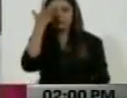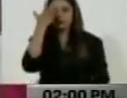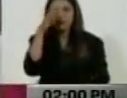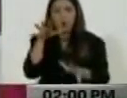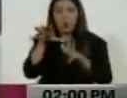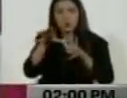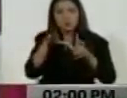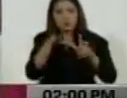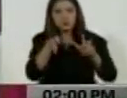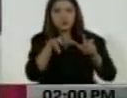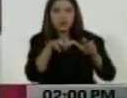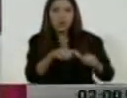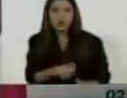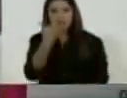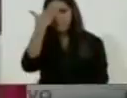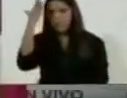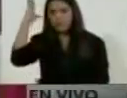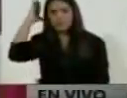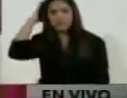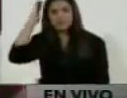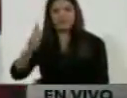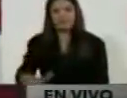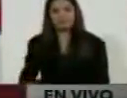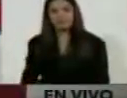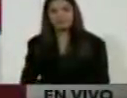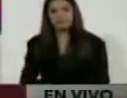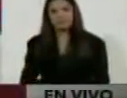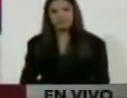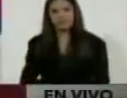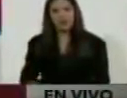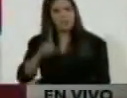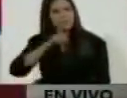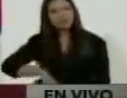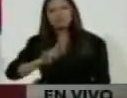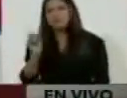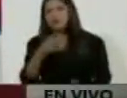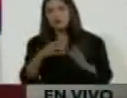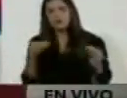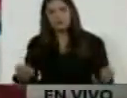corrupción, la hipocresía, la farsa que son.